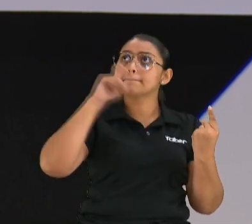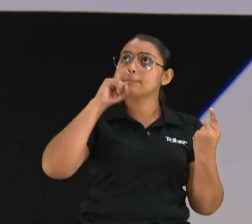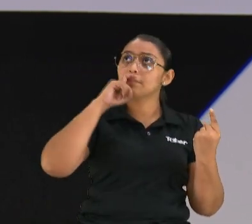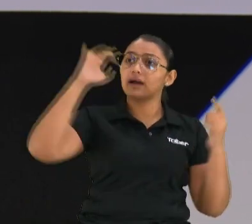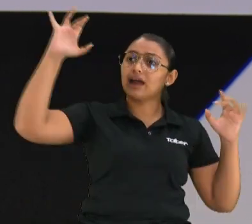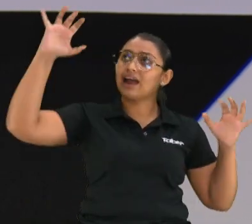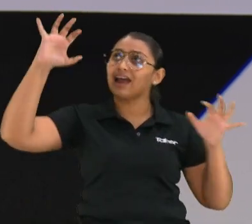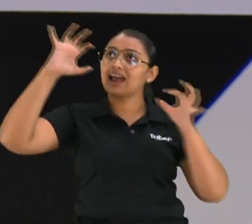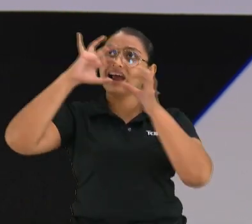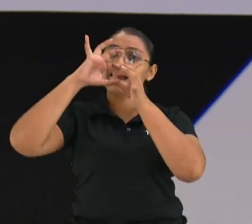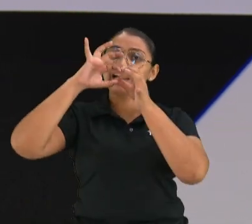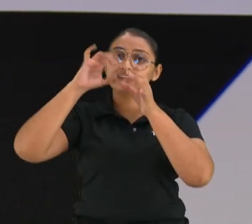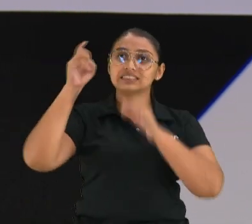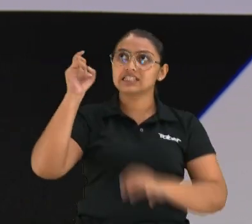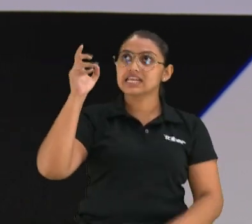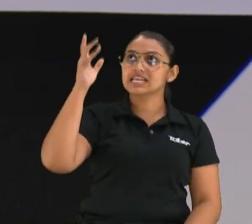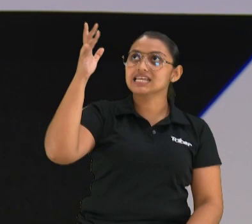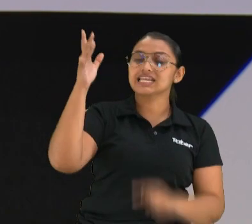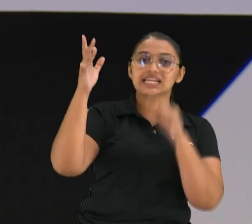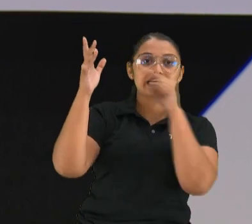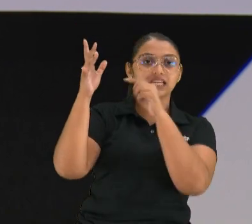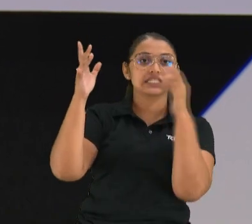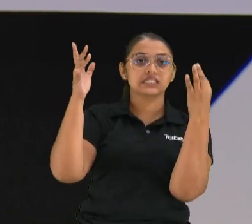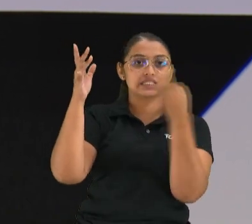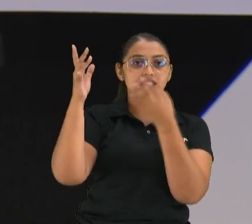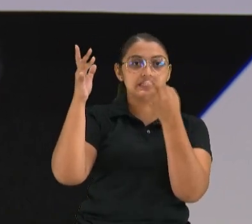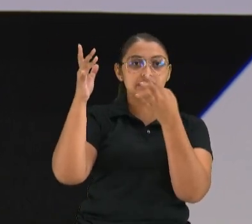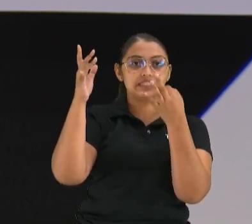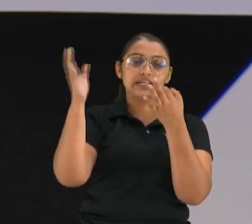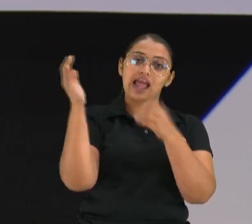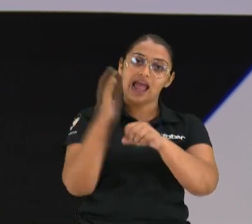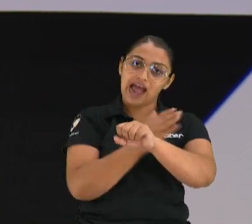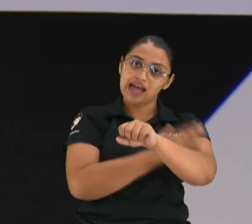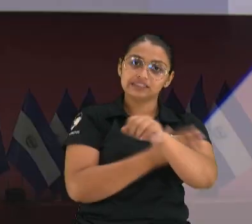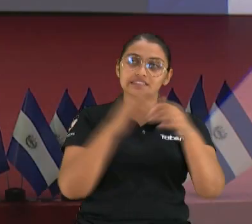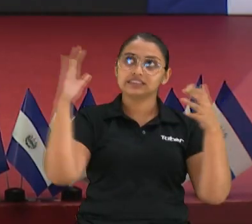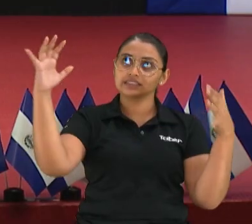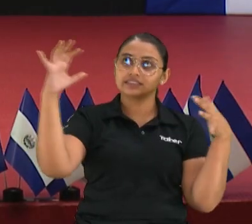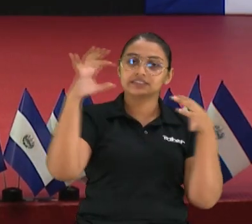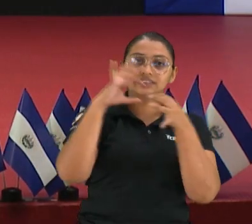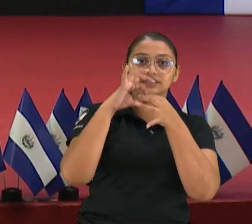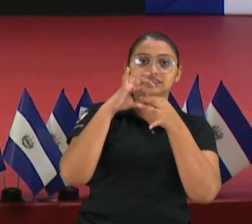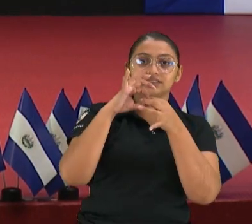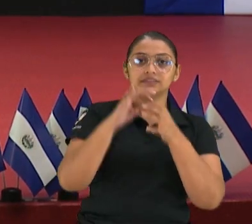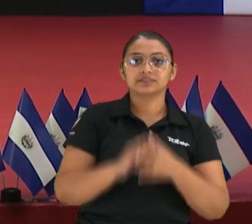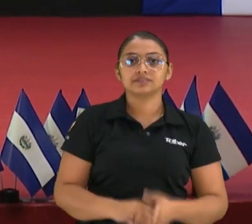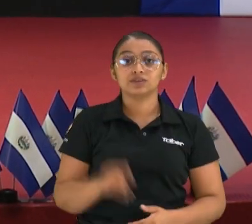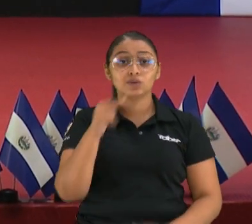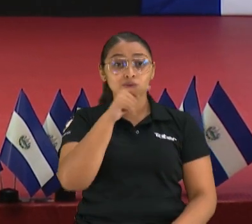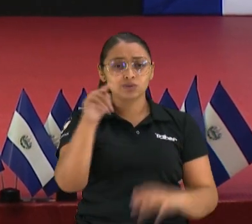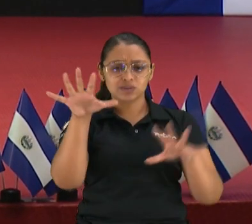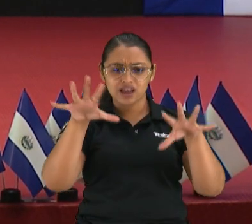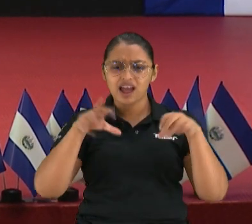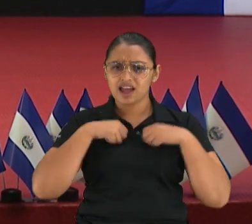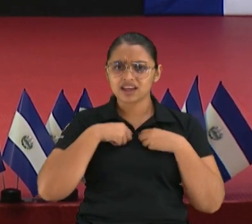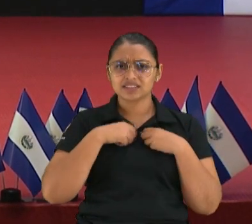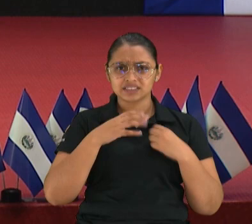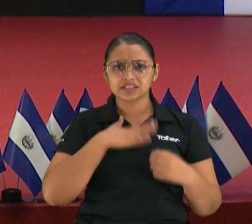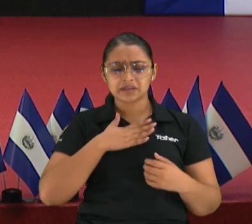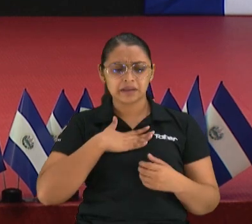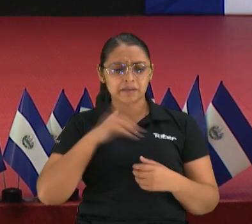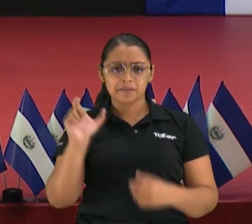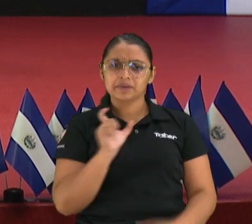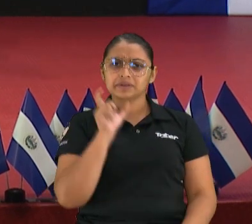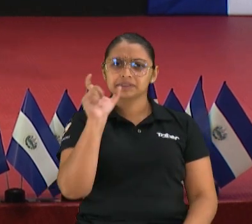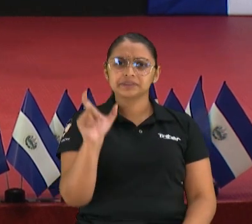amigo y hermano por favor considere mi palabra considere lo que le estoy diciendo el día de hoy si no quieren ponerte